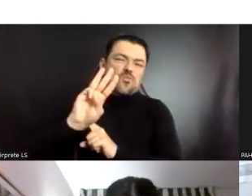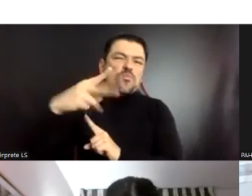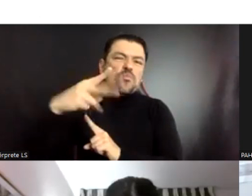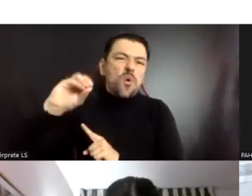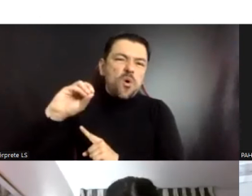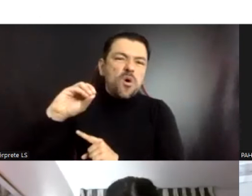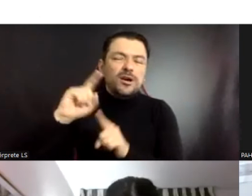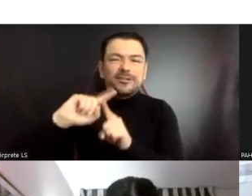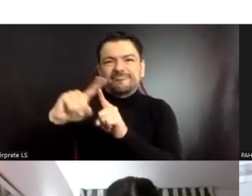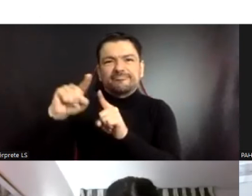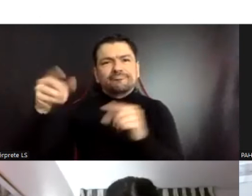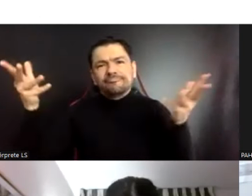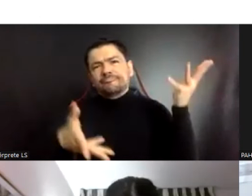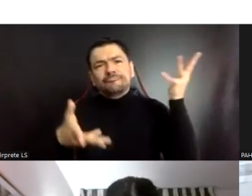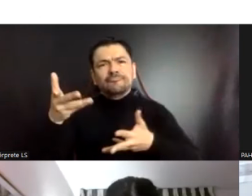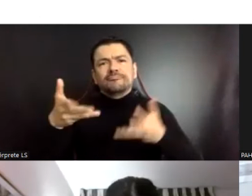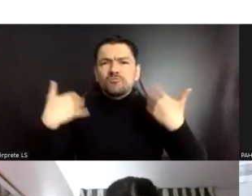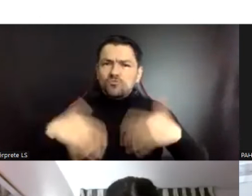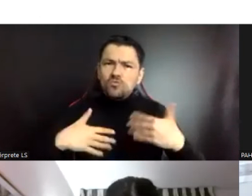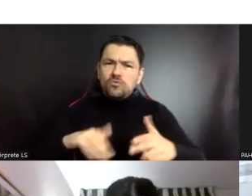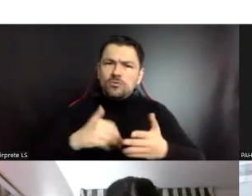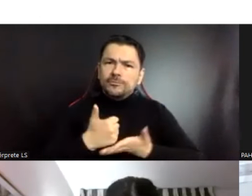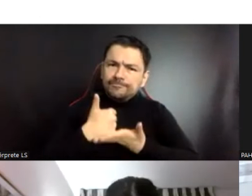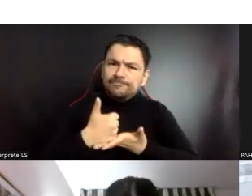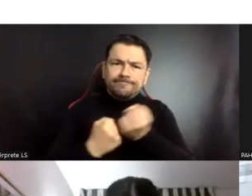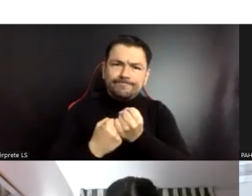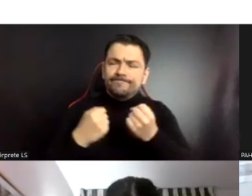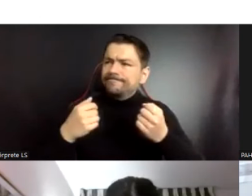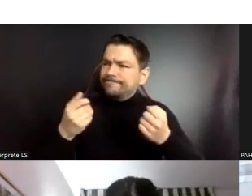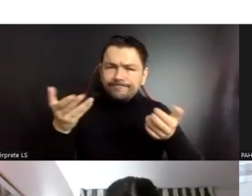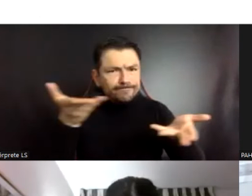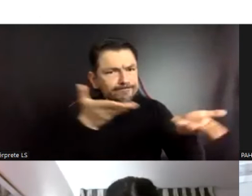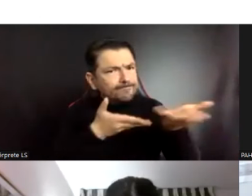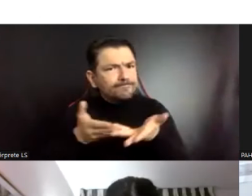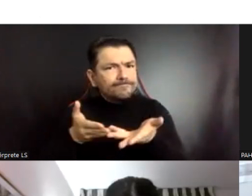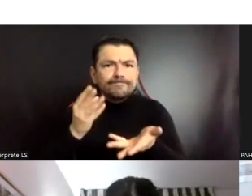por todo el trabajo que nos permite llevar a cabo estas discusiones de hoy.